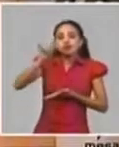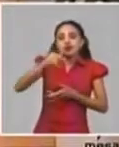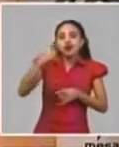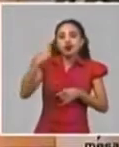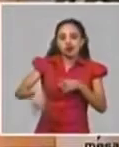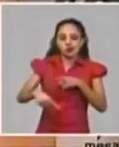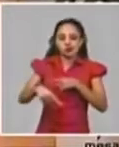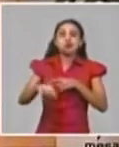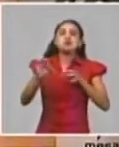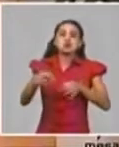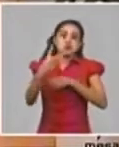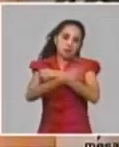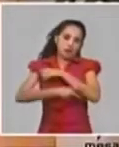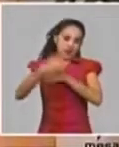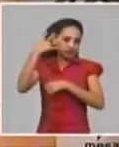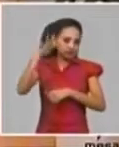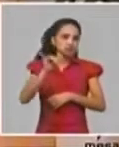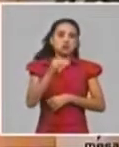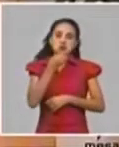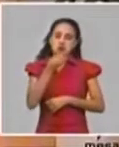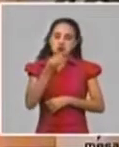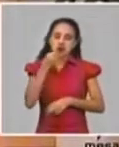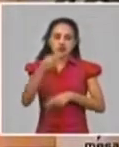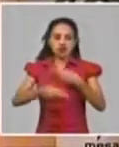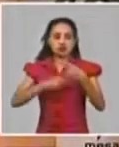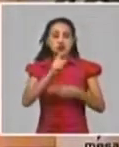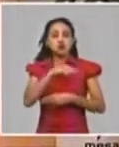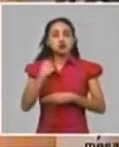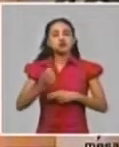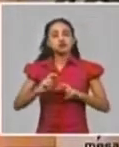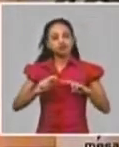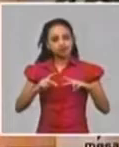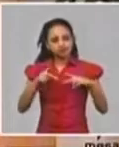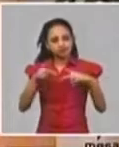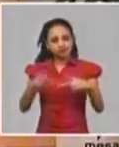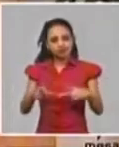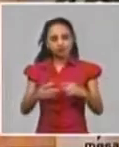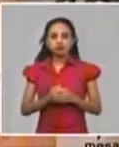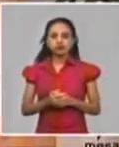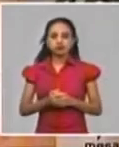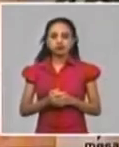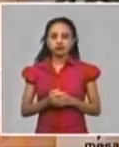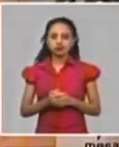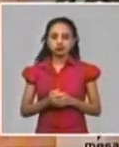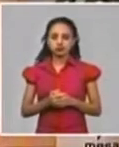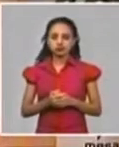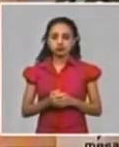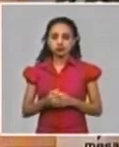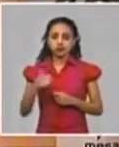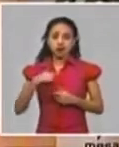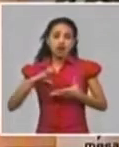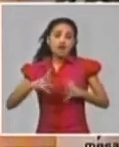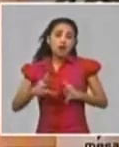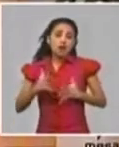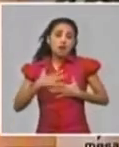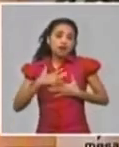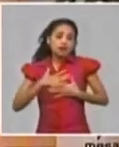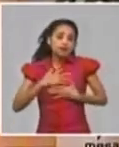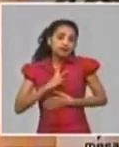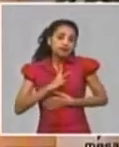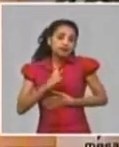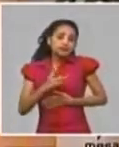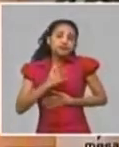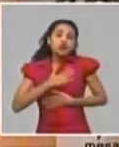También nosotros recalcamos que es el espíritu de la voluntariedad está a que todos